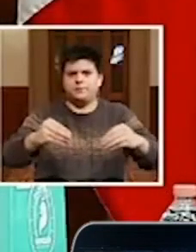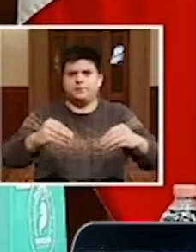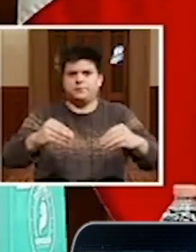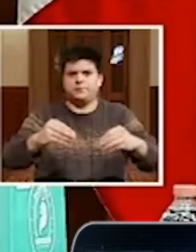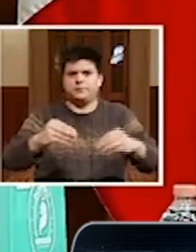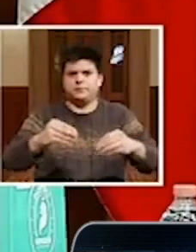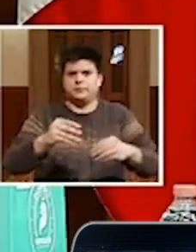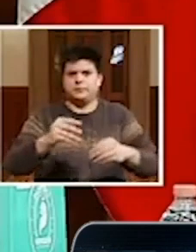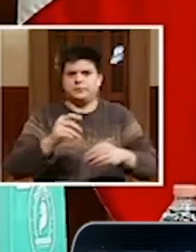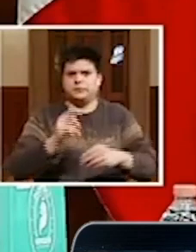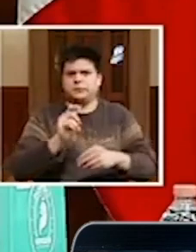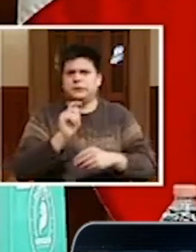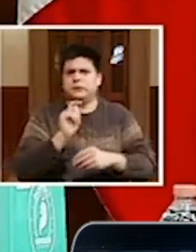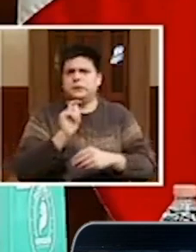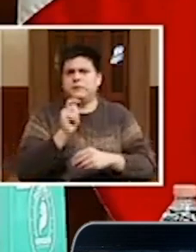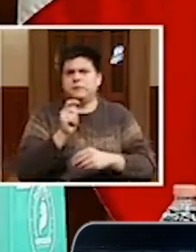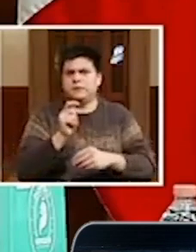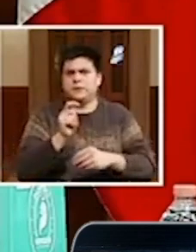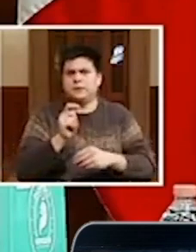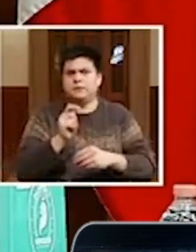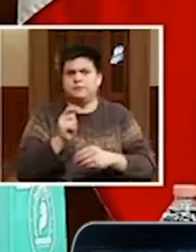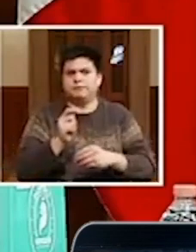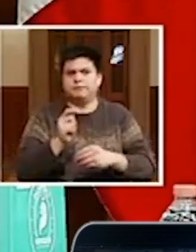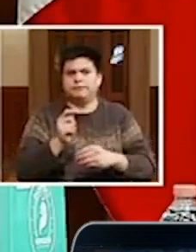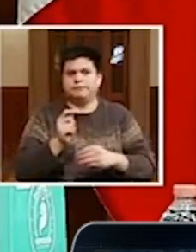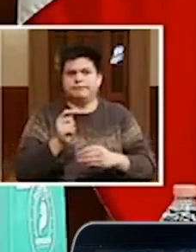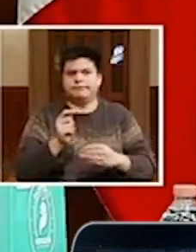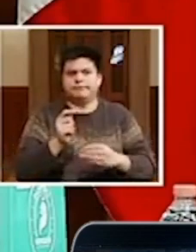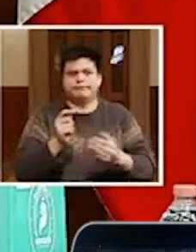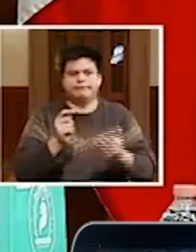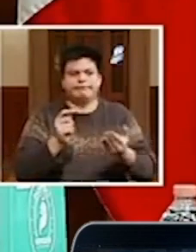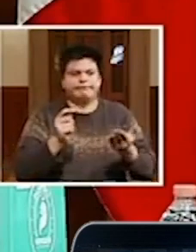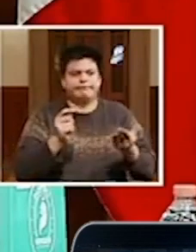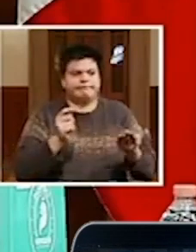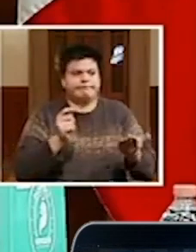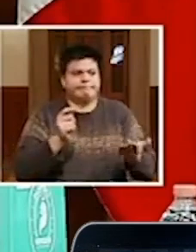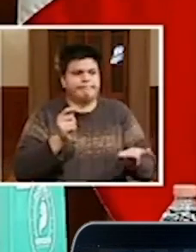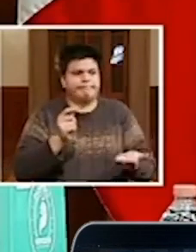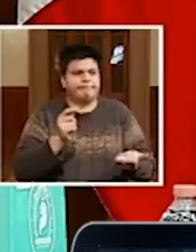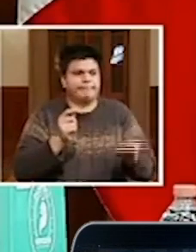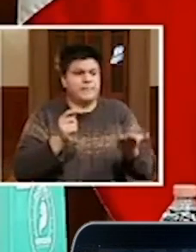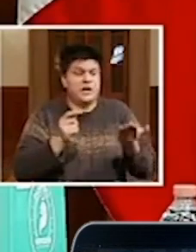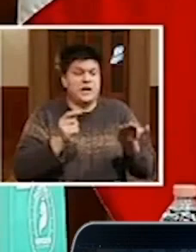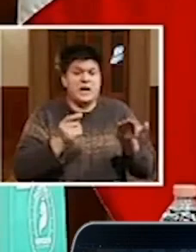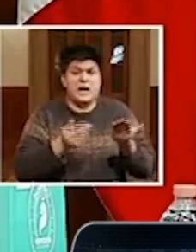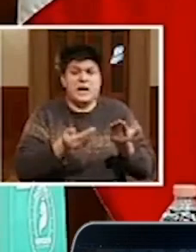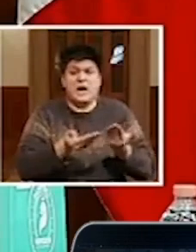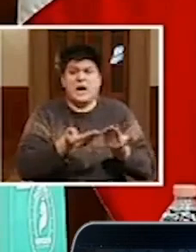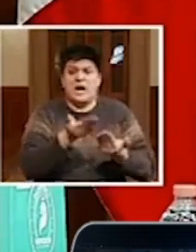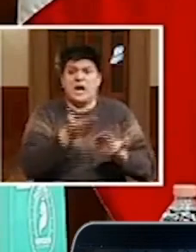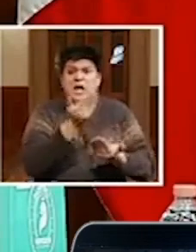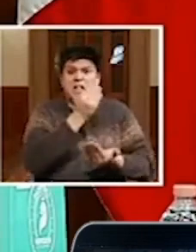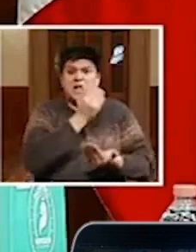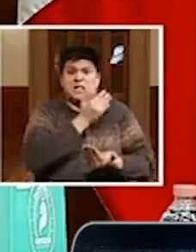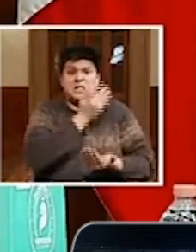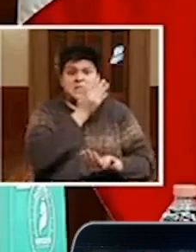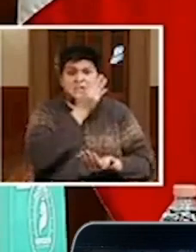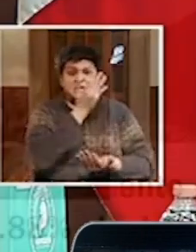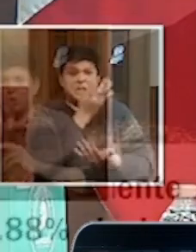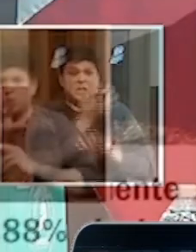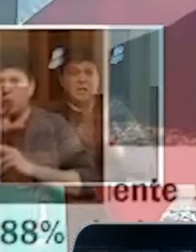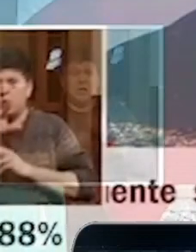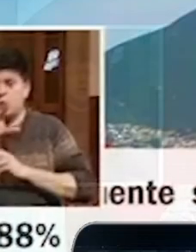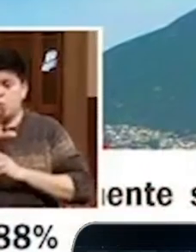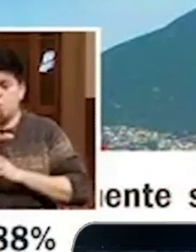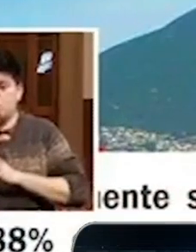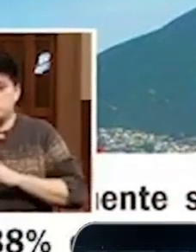Eso nos indica que hay que confirmar. Hay que estar seguro si se trata de esa nueva cepa, mencionó. Vamos a